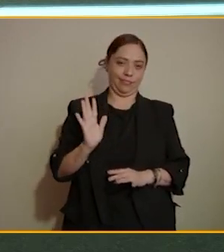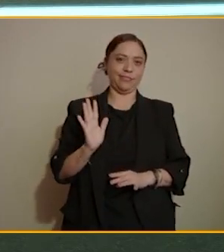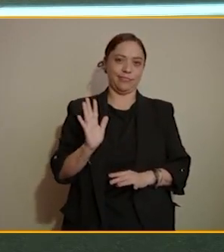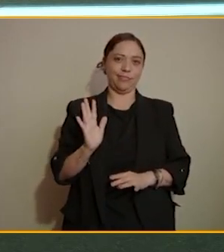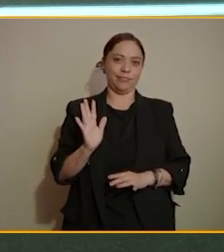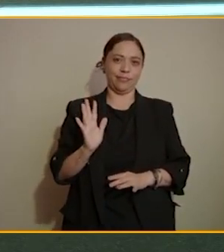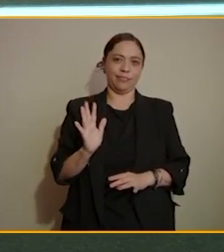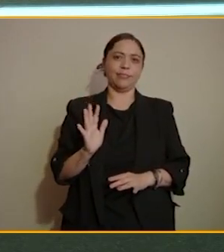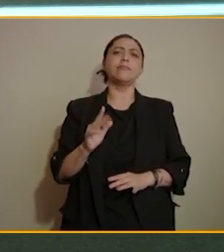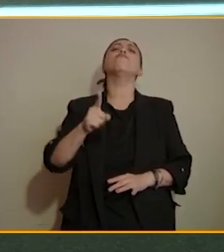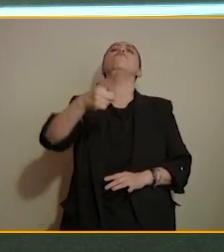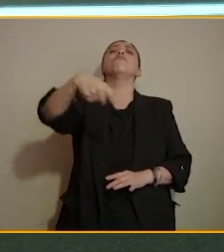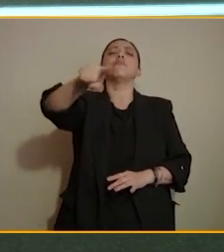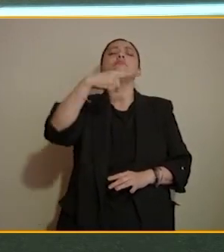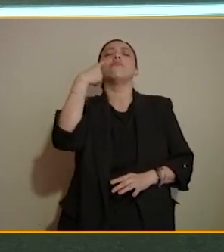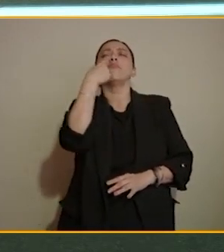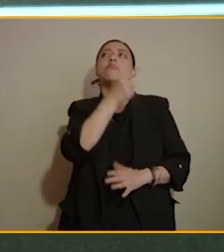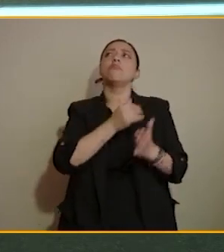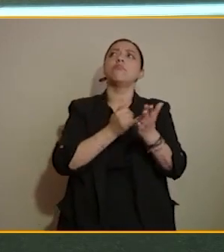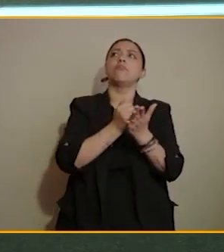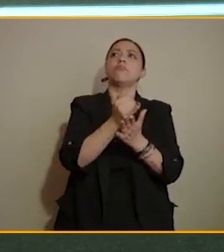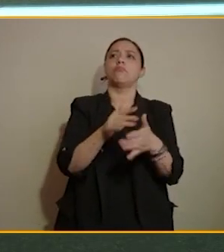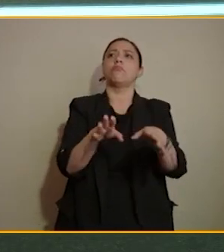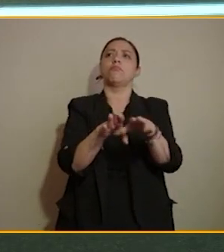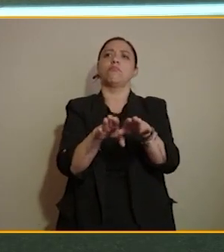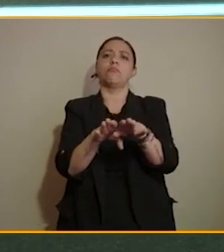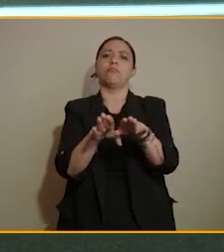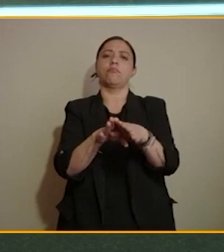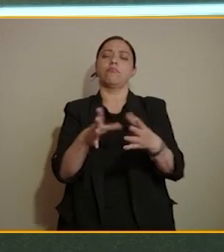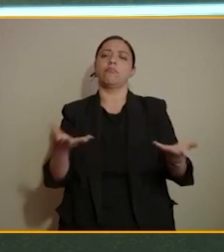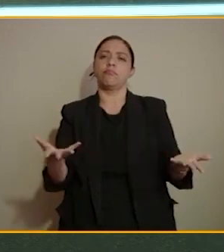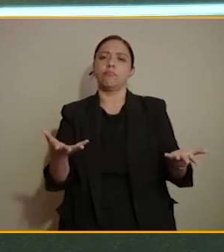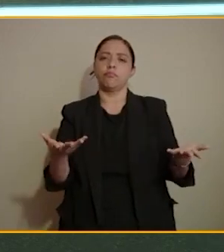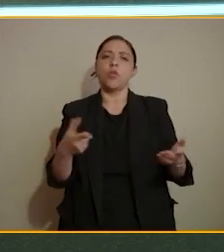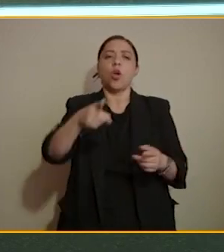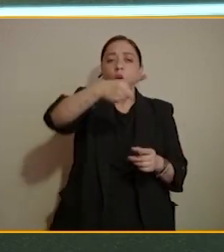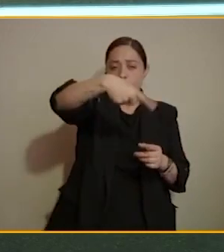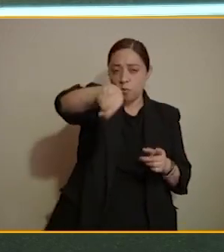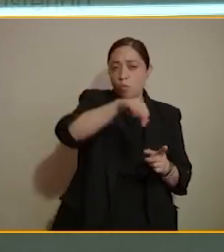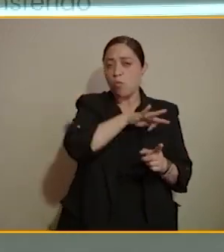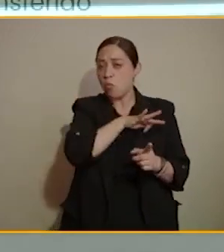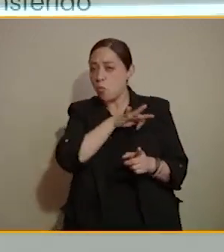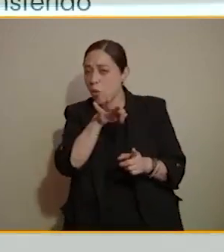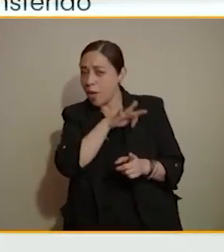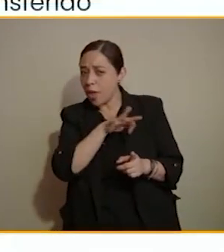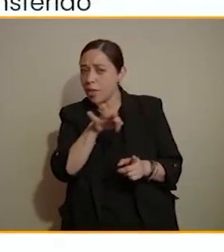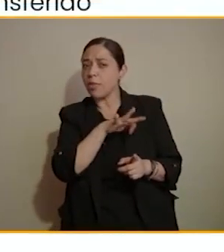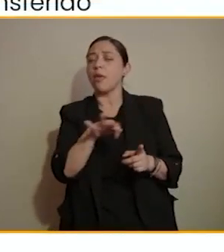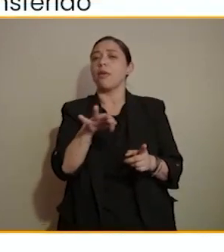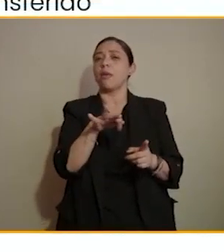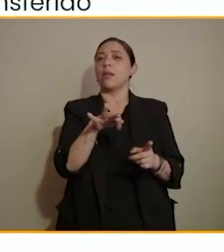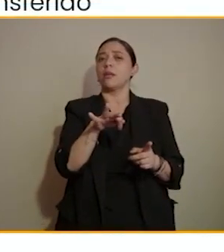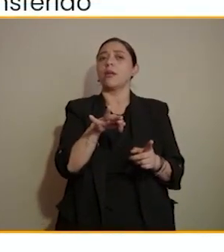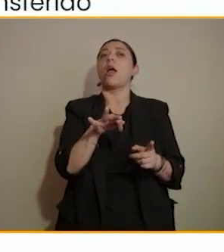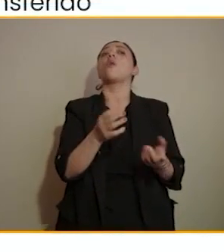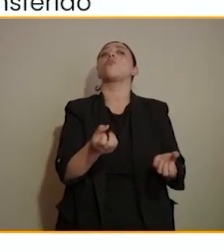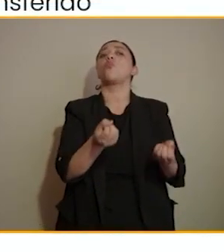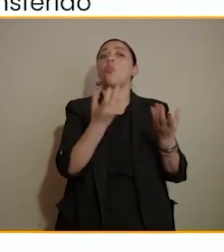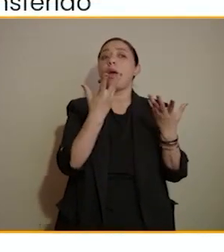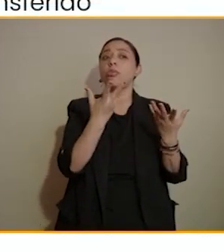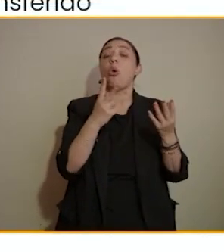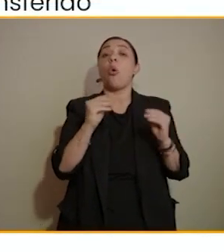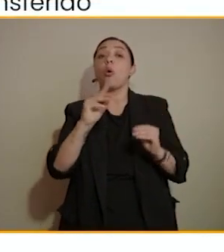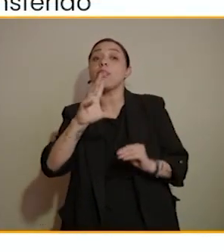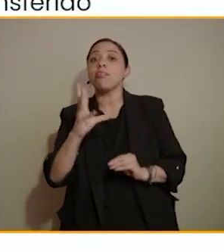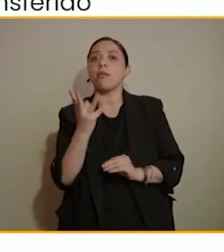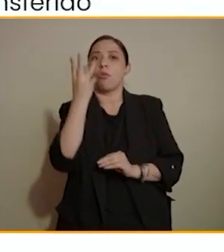es lo que les hace tomar esa decisión? Tiene que ver con la capacidad del proveedor, tiene que ver con incluso tecnología que